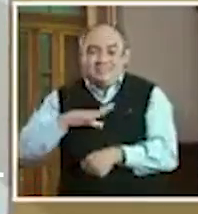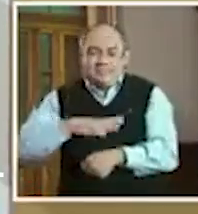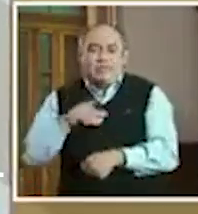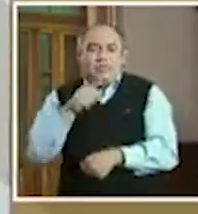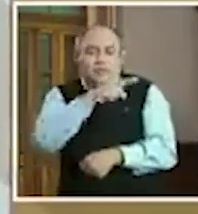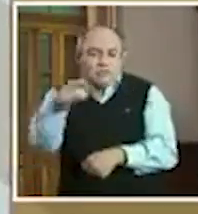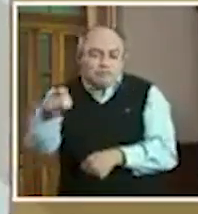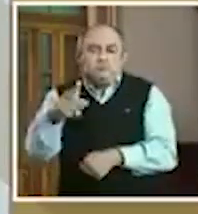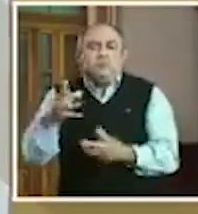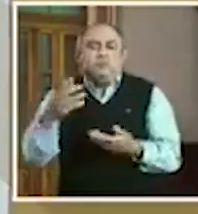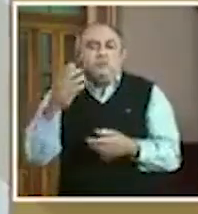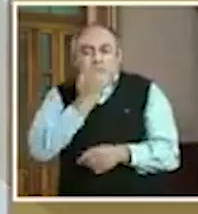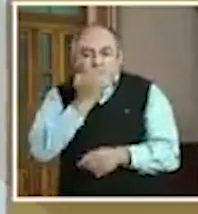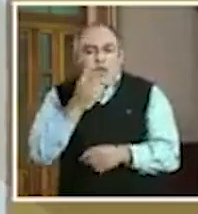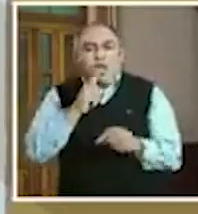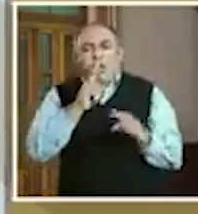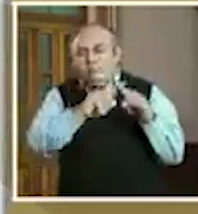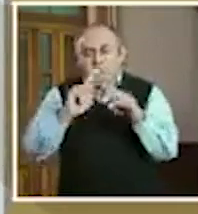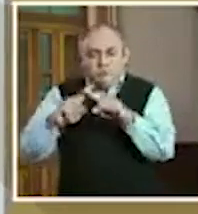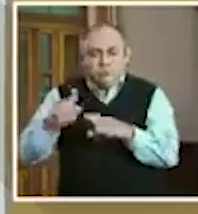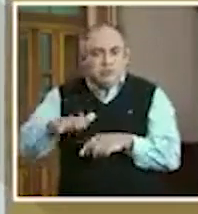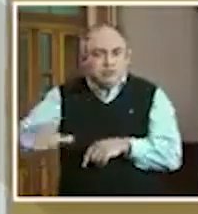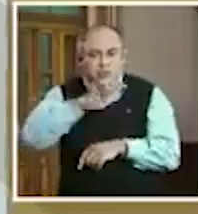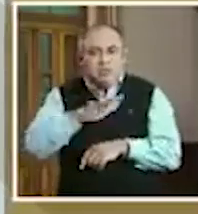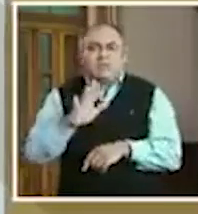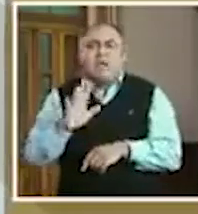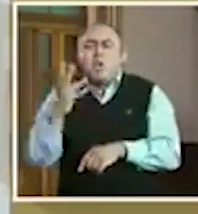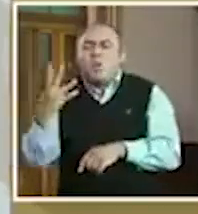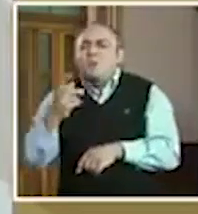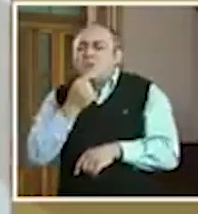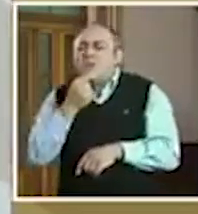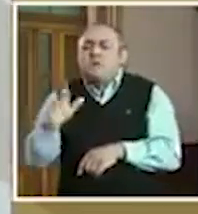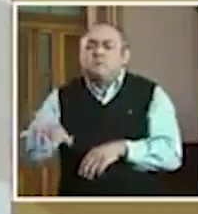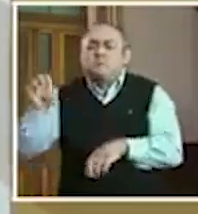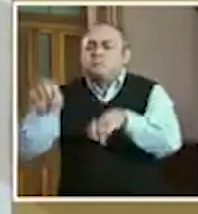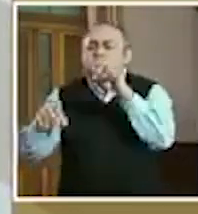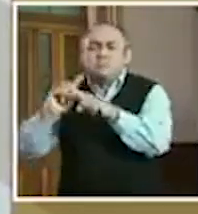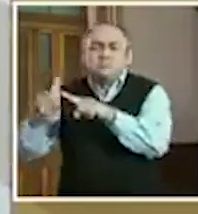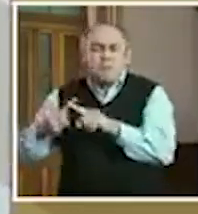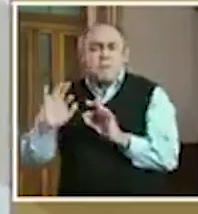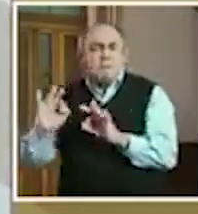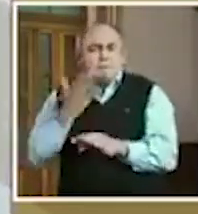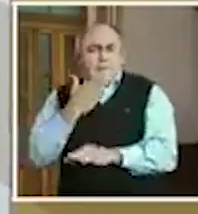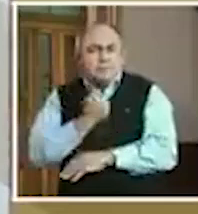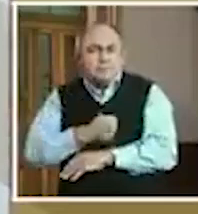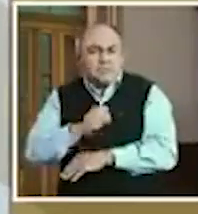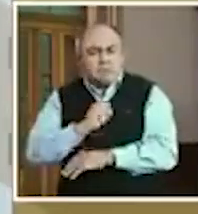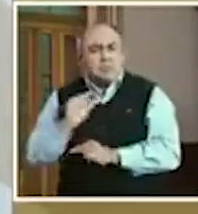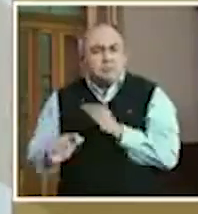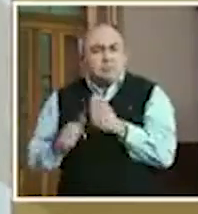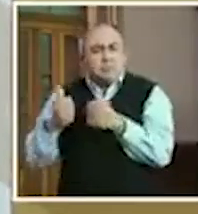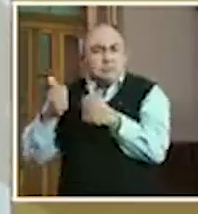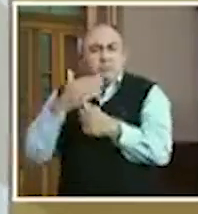privadas hasta el momento todos estables niños de diferentes edades los estamos monitoreando para